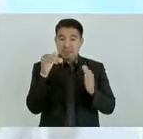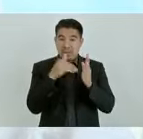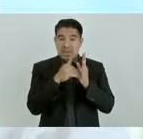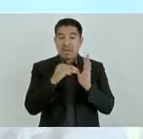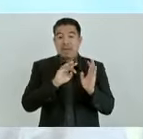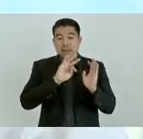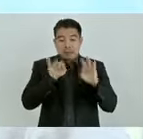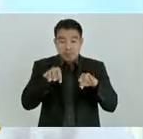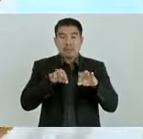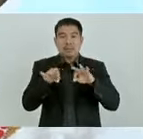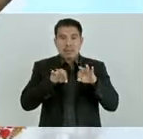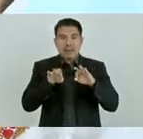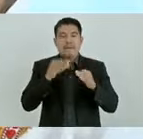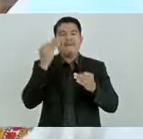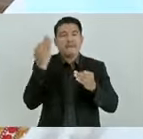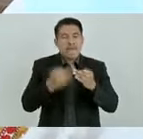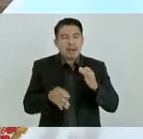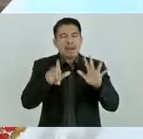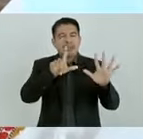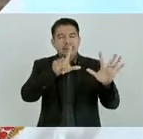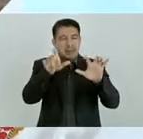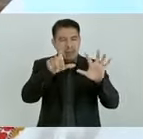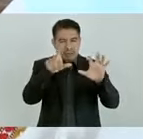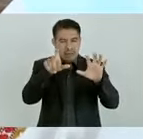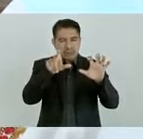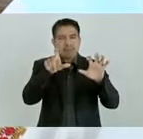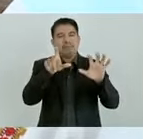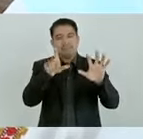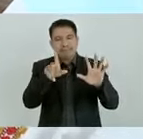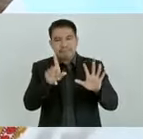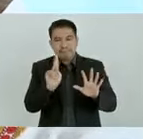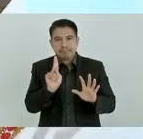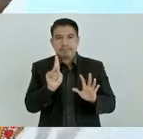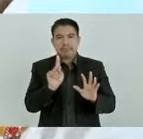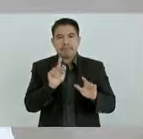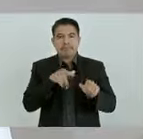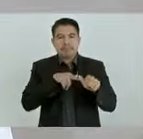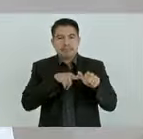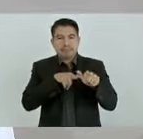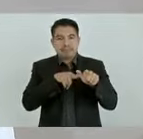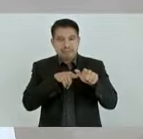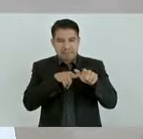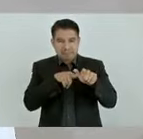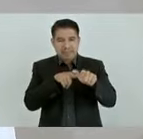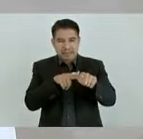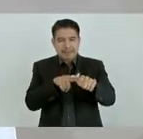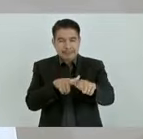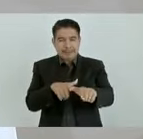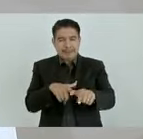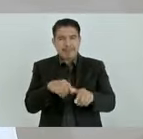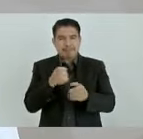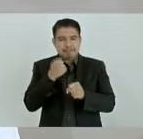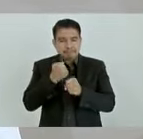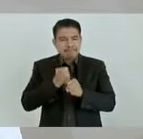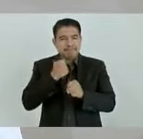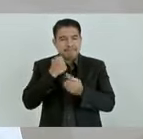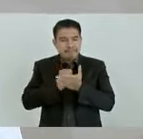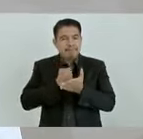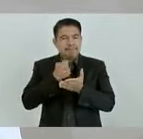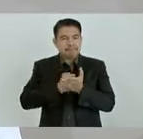faltan 700 y seguimos a este ritmo porque en